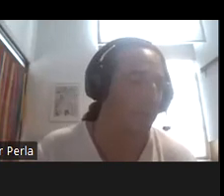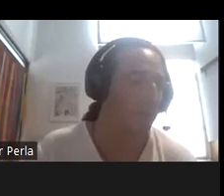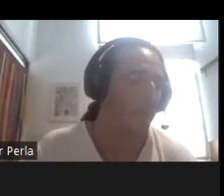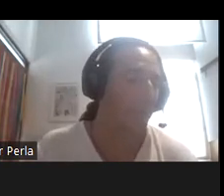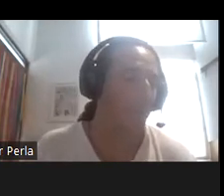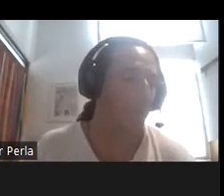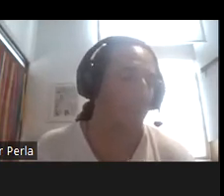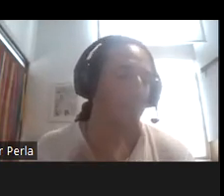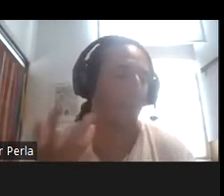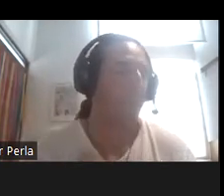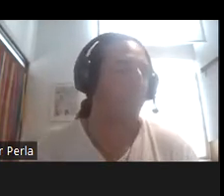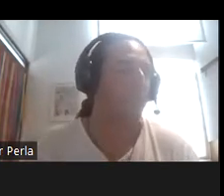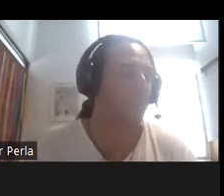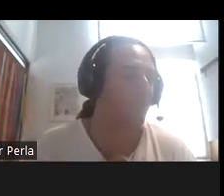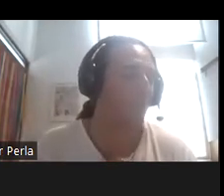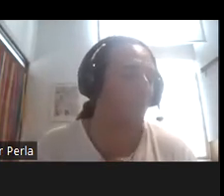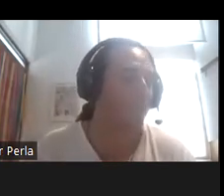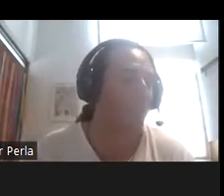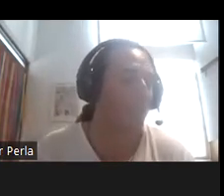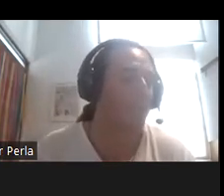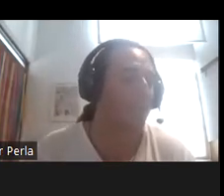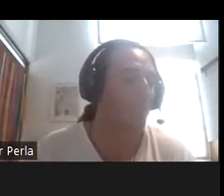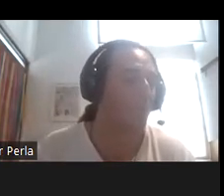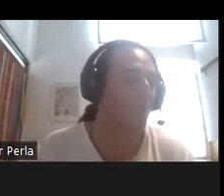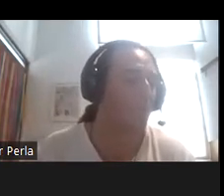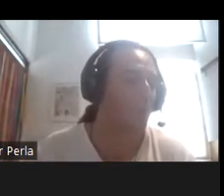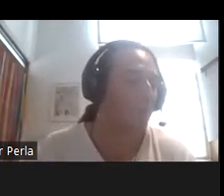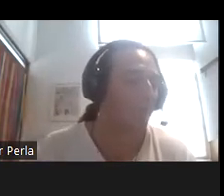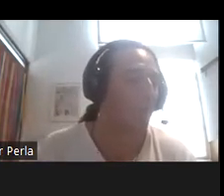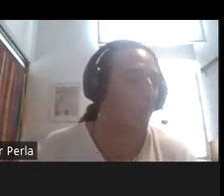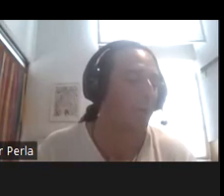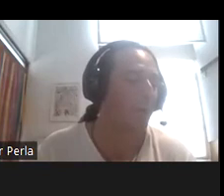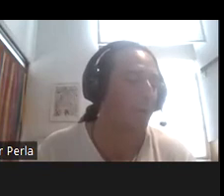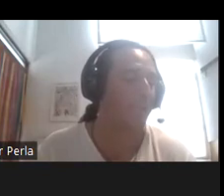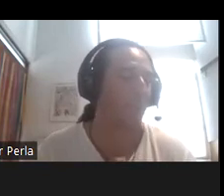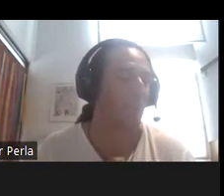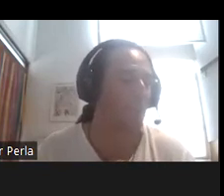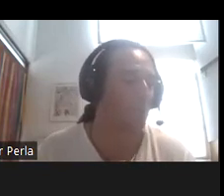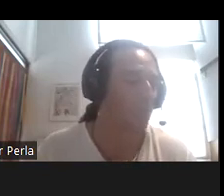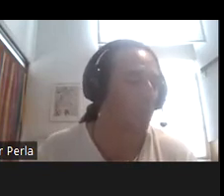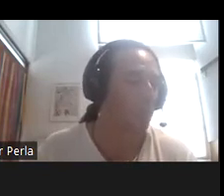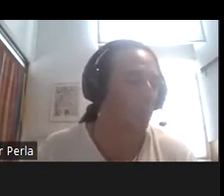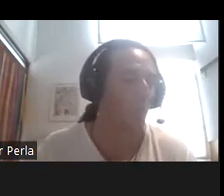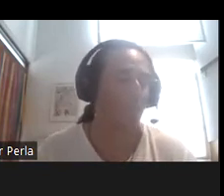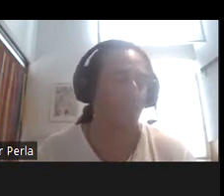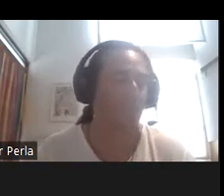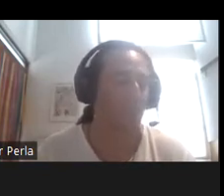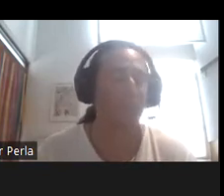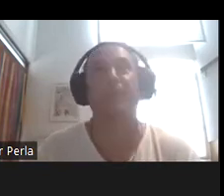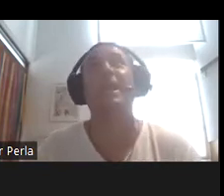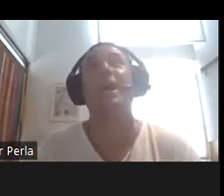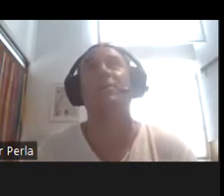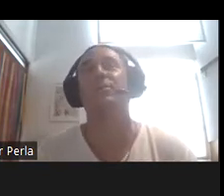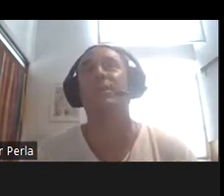vean, tiene esa definición de incentivo como estímulo que busca el desarrollo de un